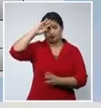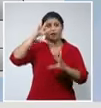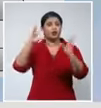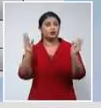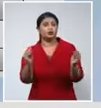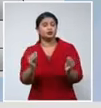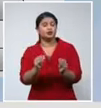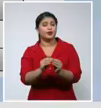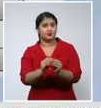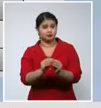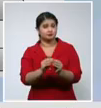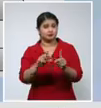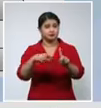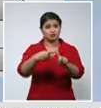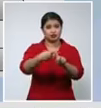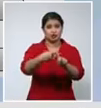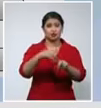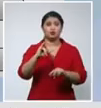total de